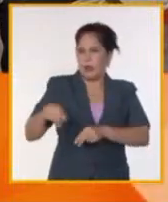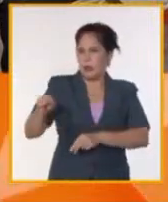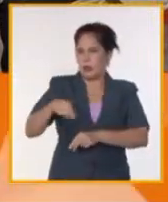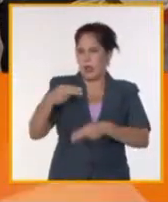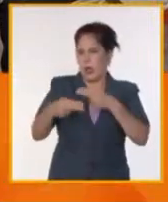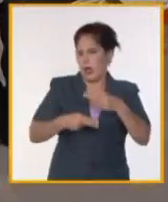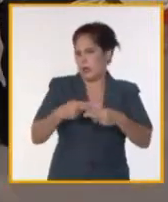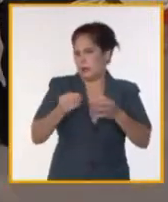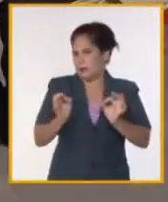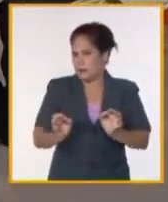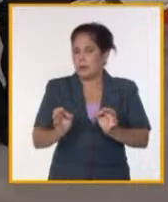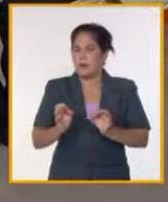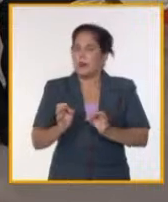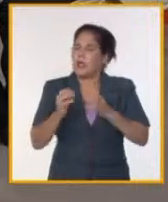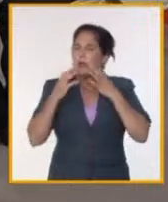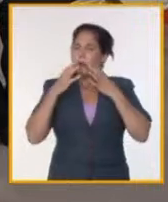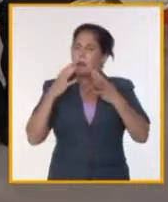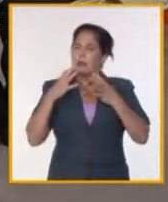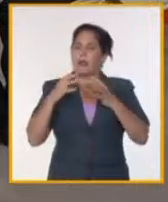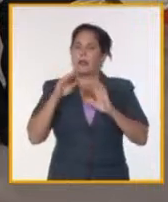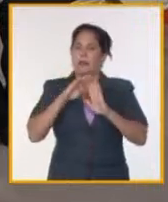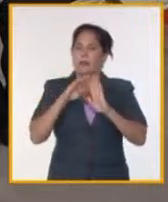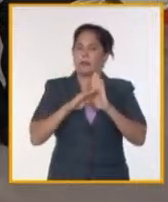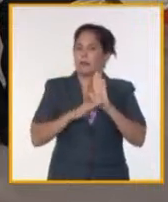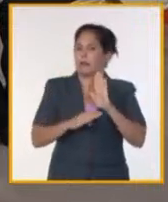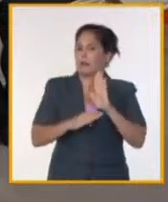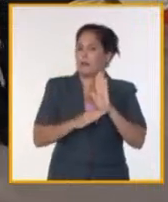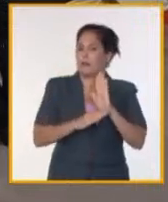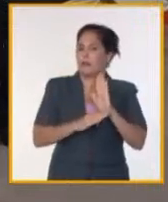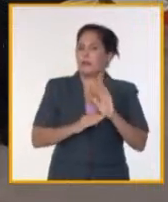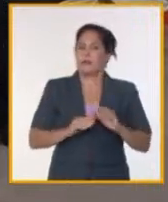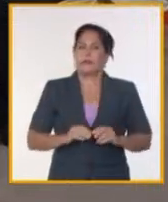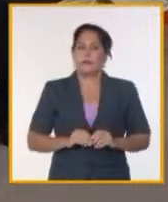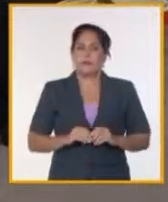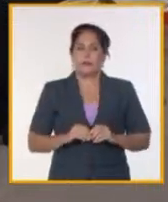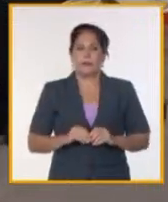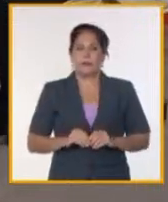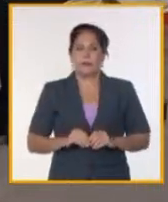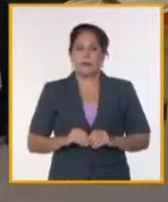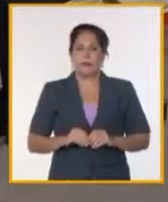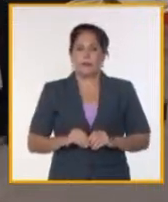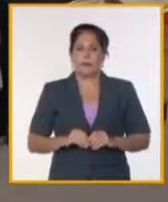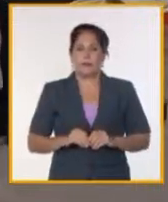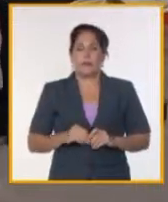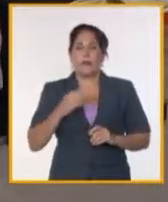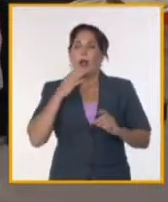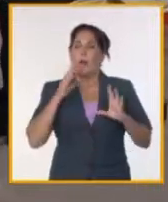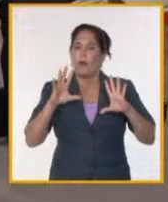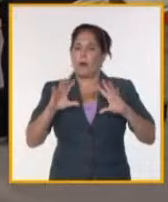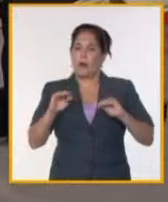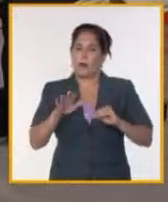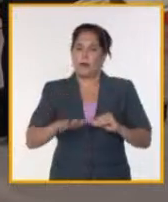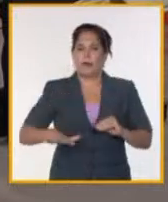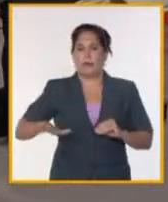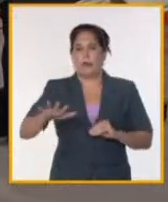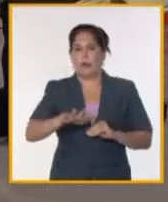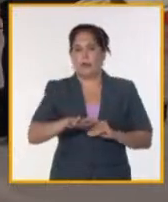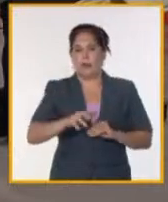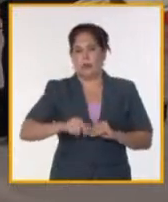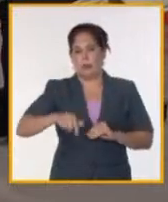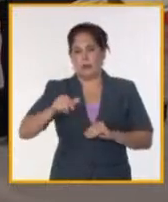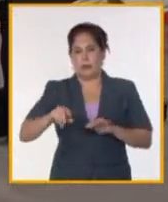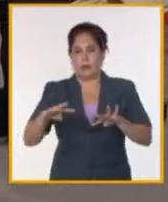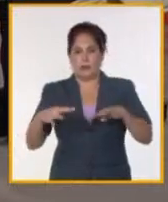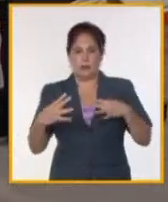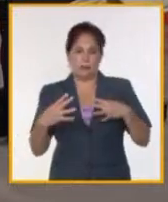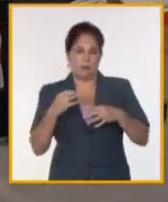Cuba. ¿Cuáles serían los hitos que marcan a la minería en nuestro país? Bien. Buenas noches, Randy. Buenas noches a todos los compañeros